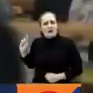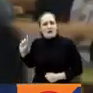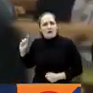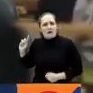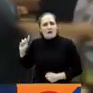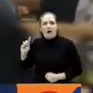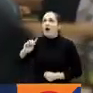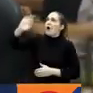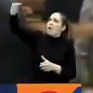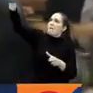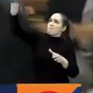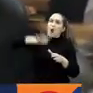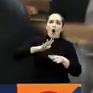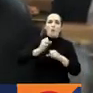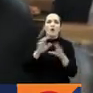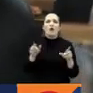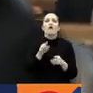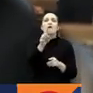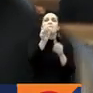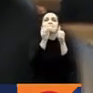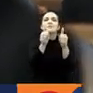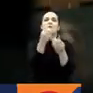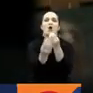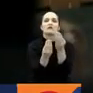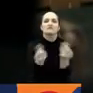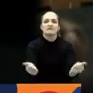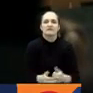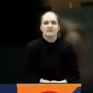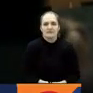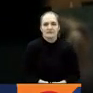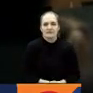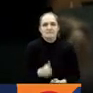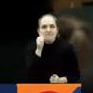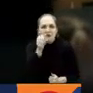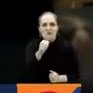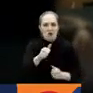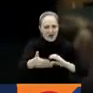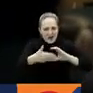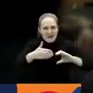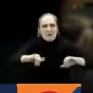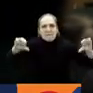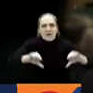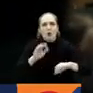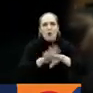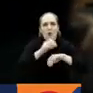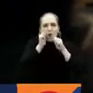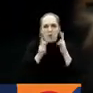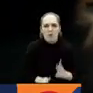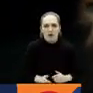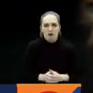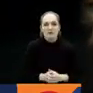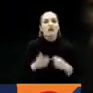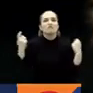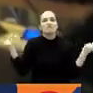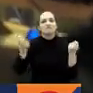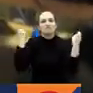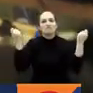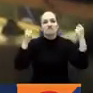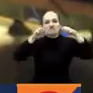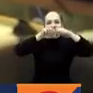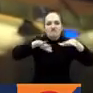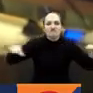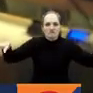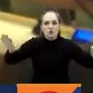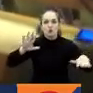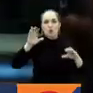asteroide. ¿Cuál es su excusa? Van hacia un desastre climático. Así es la campaña del Programa de Naciones Unidas para el Desarrollo,